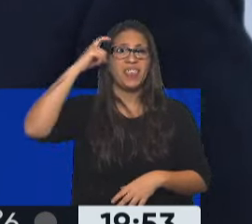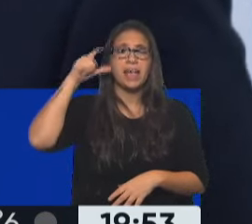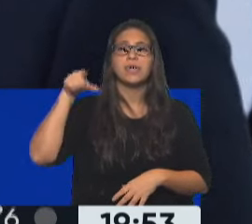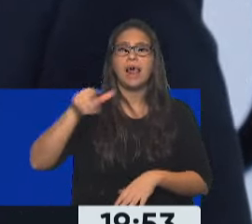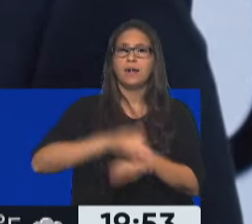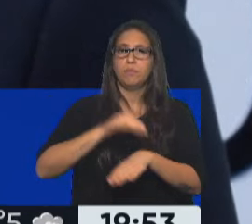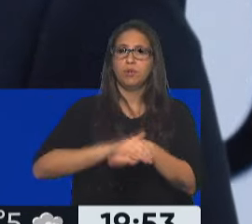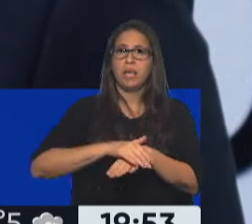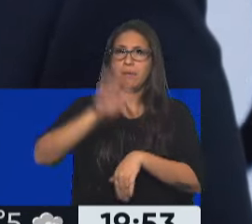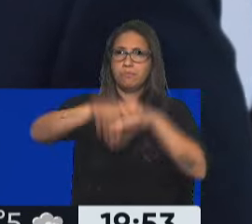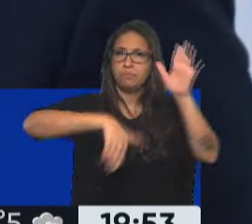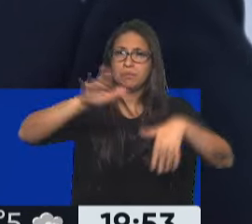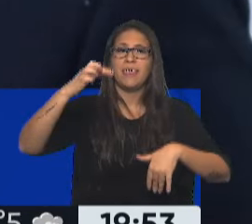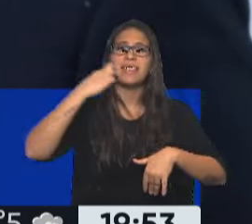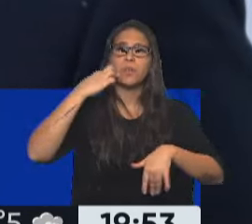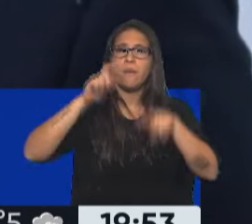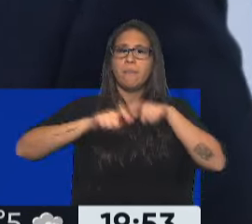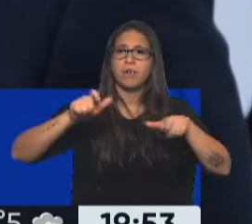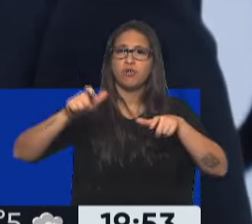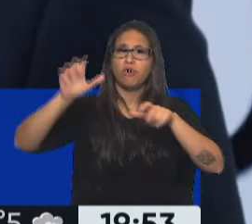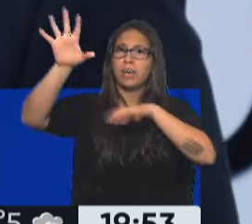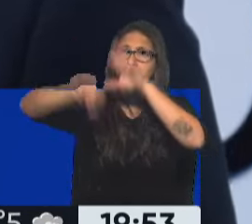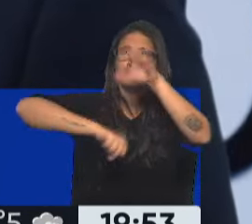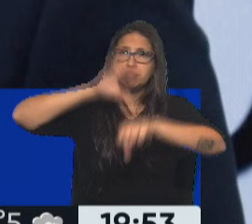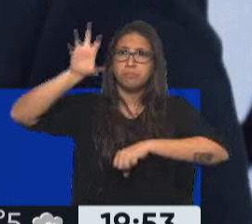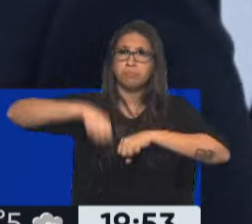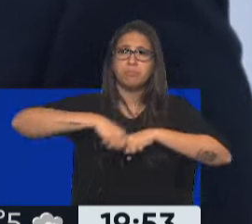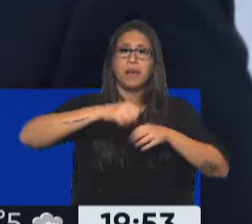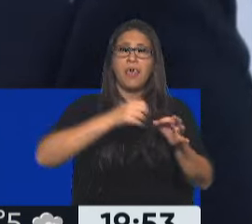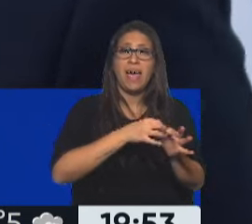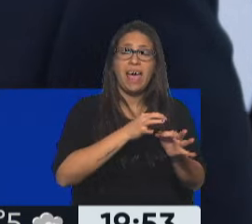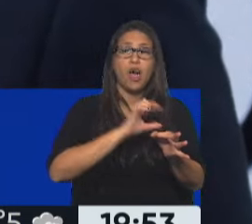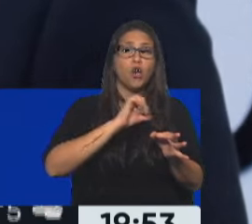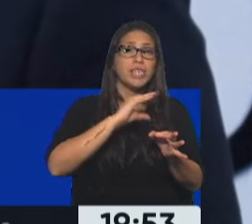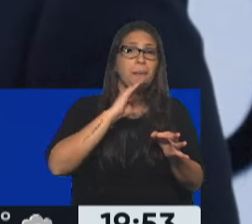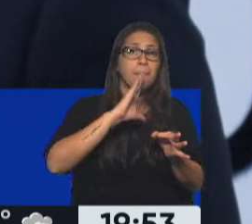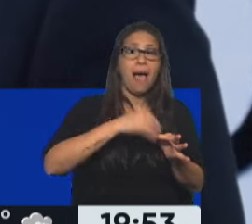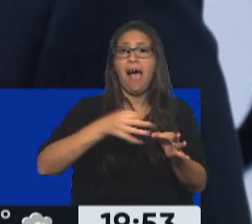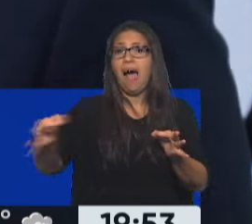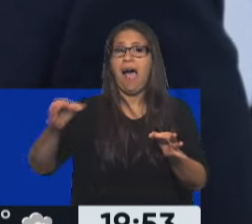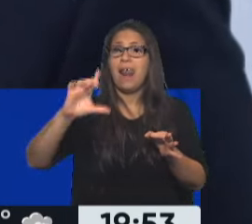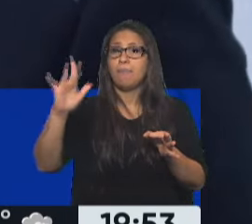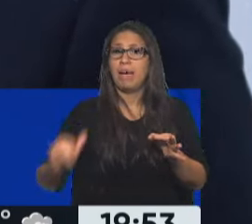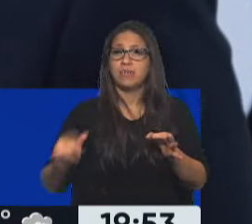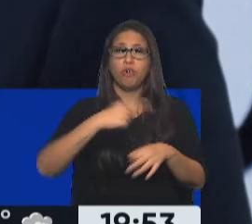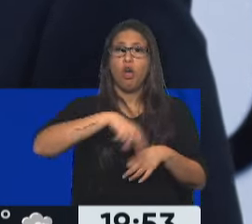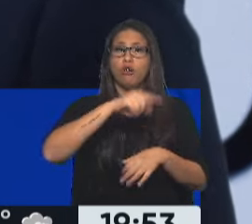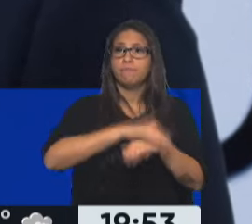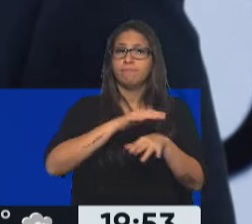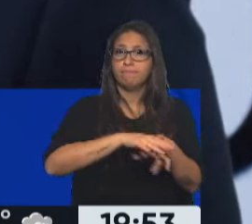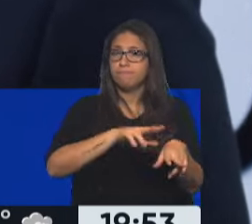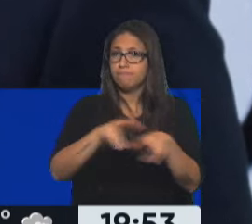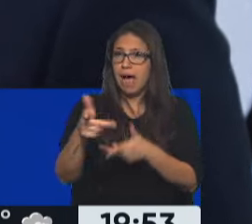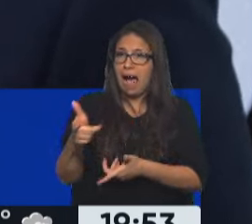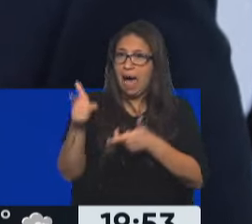movilizar a 19 personas desde Cochabamba hacia el Departamento de La Paz. Esto sería un grupo de francotiradores justamente para